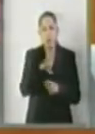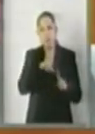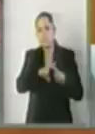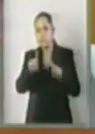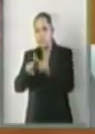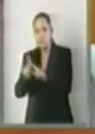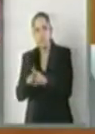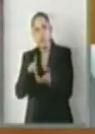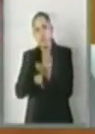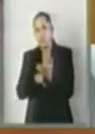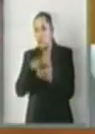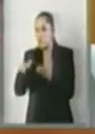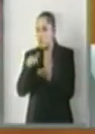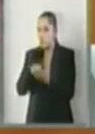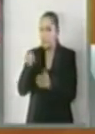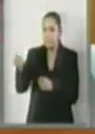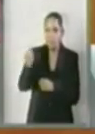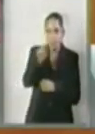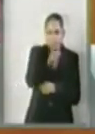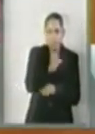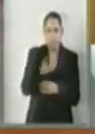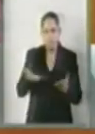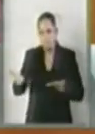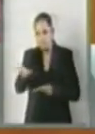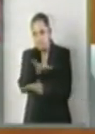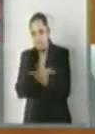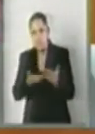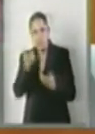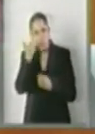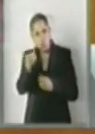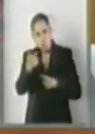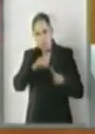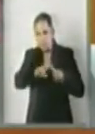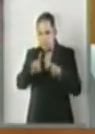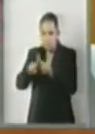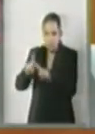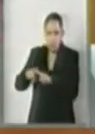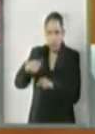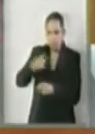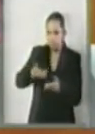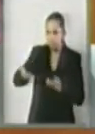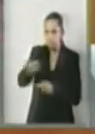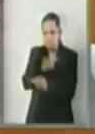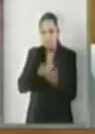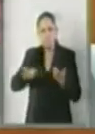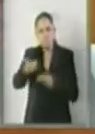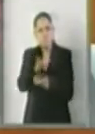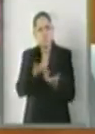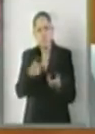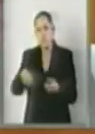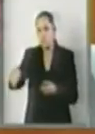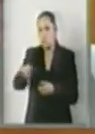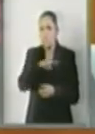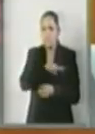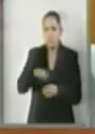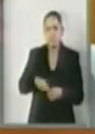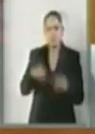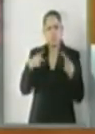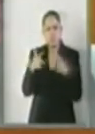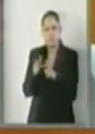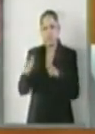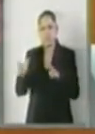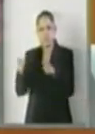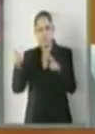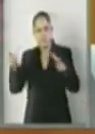centros urbanos, existiendo una fuerte perspectiva hacia la metropolización de sus principales zonas de